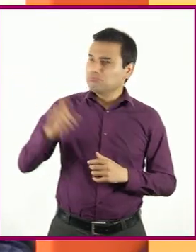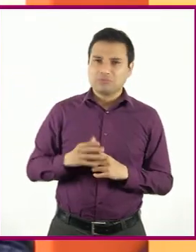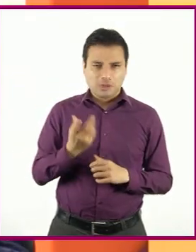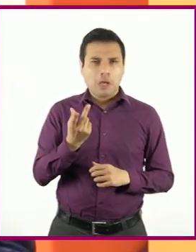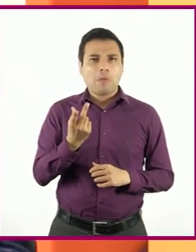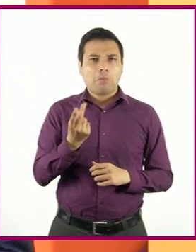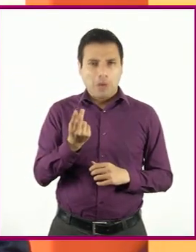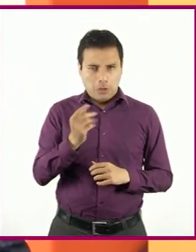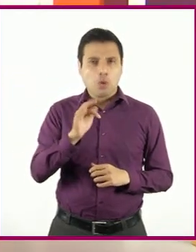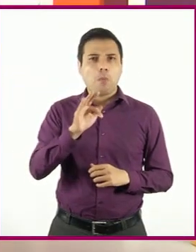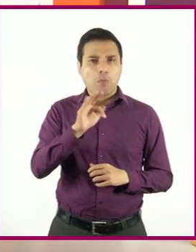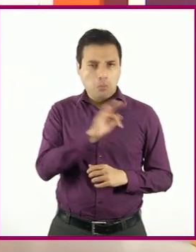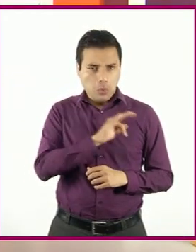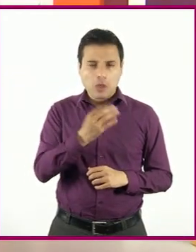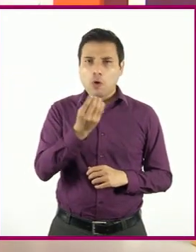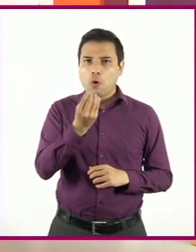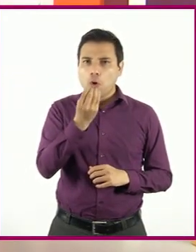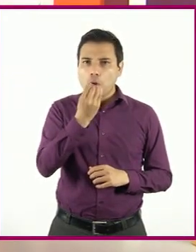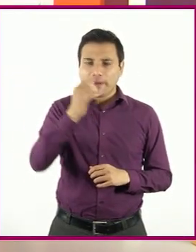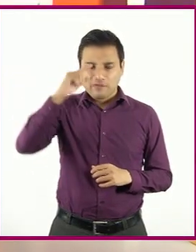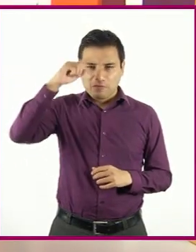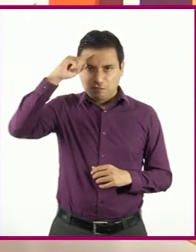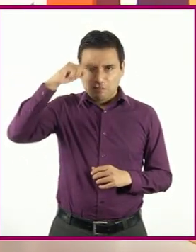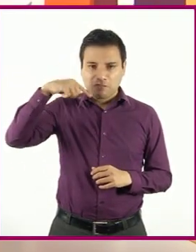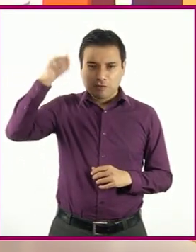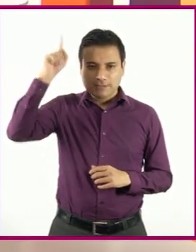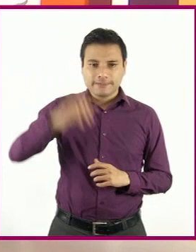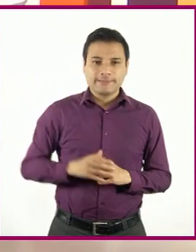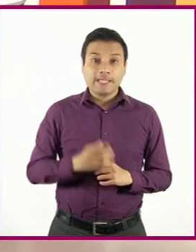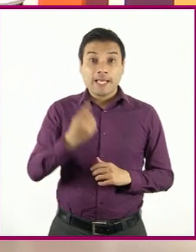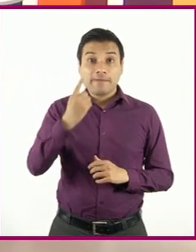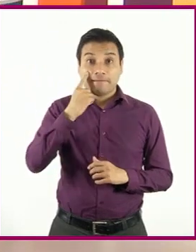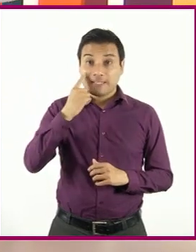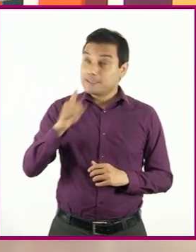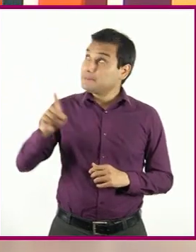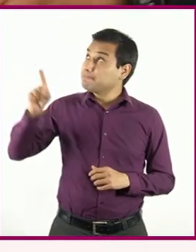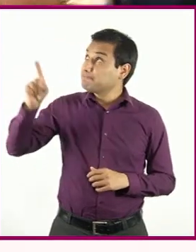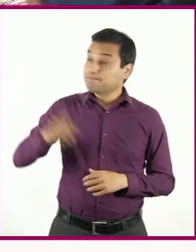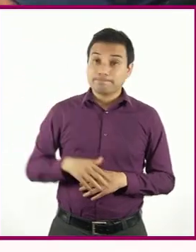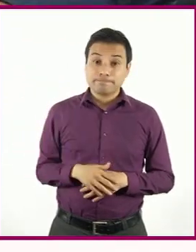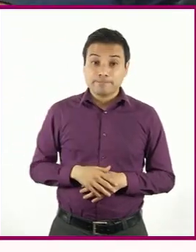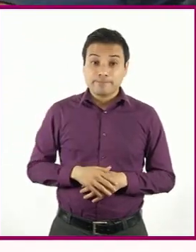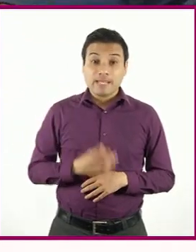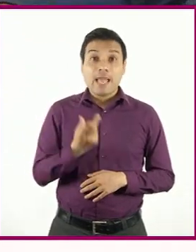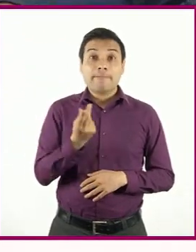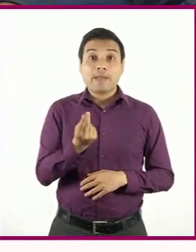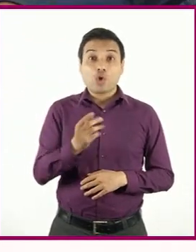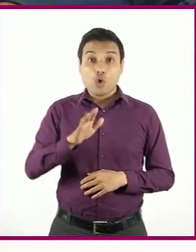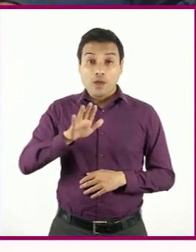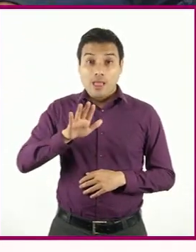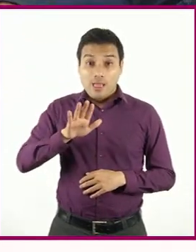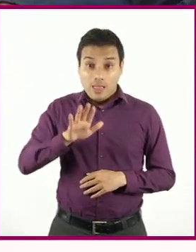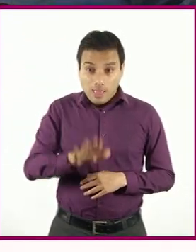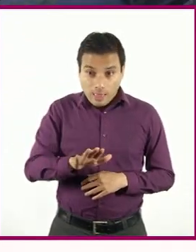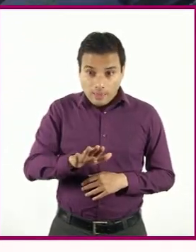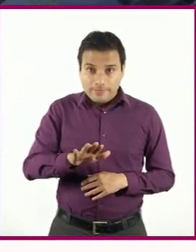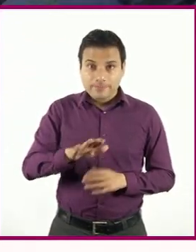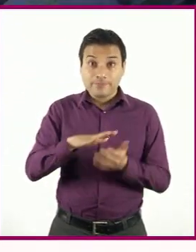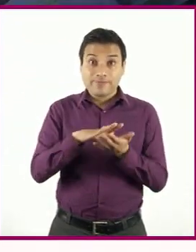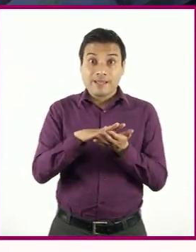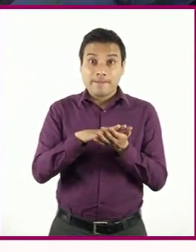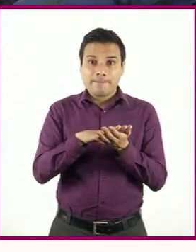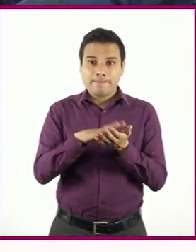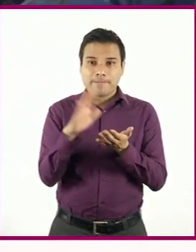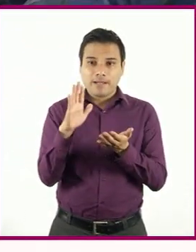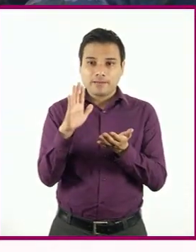acceder al alimento. En este caso, este es el pedal que el perro debe accionar. Al pisarlo, la tapa tiene